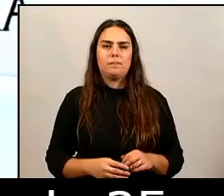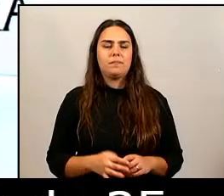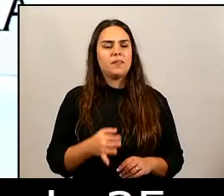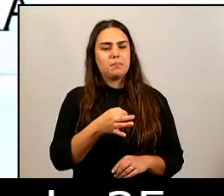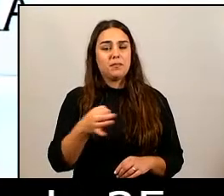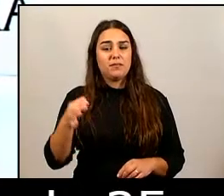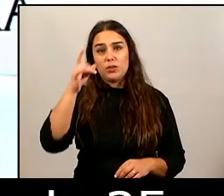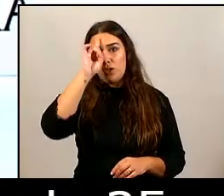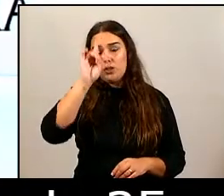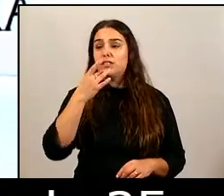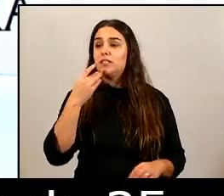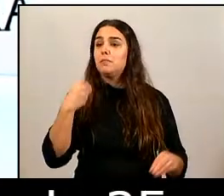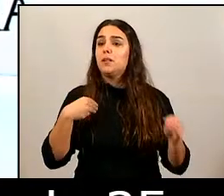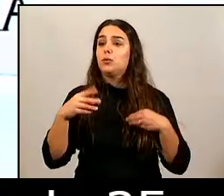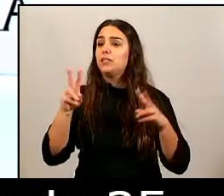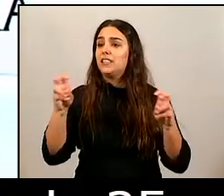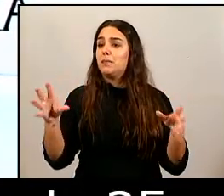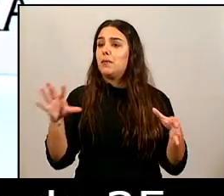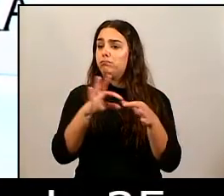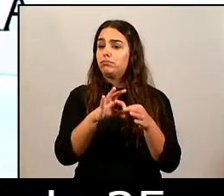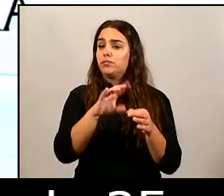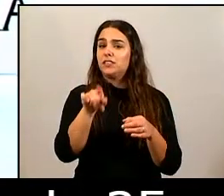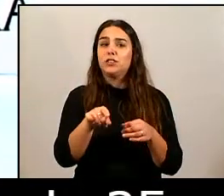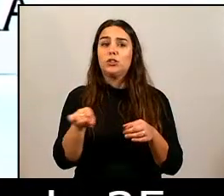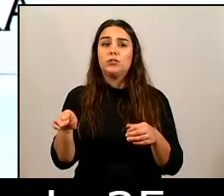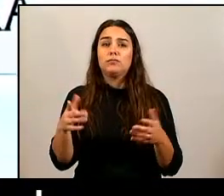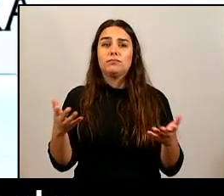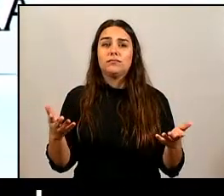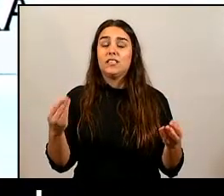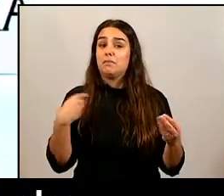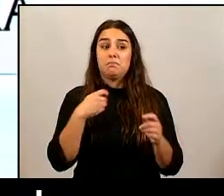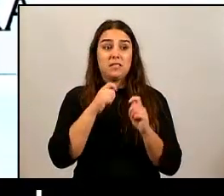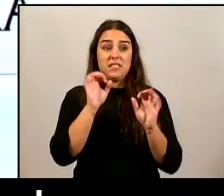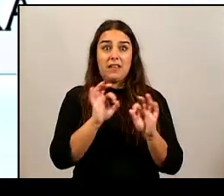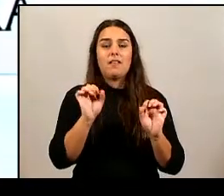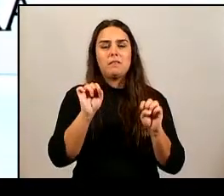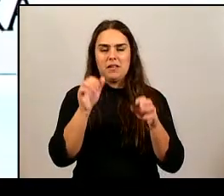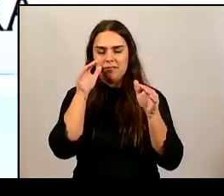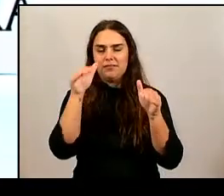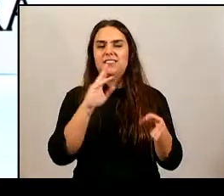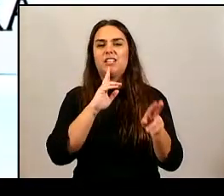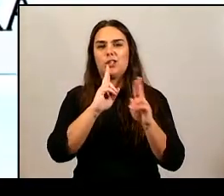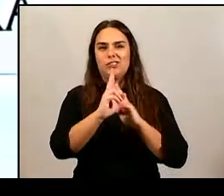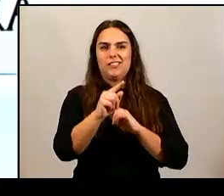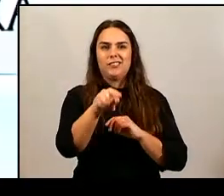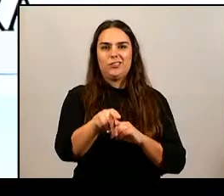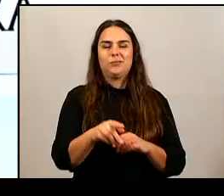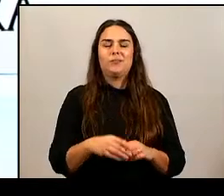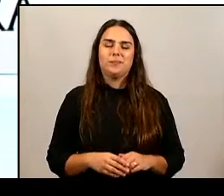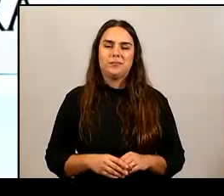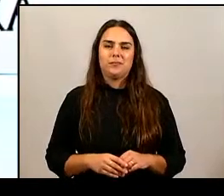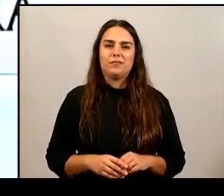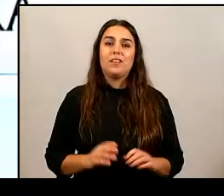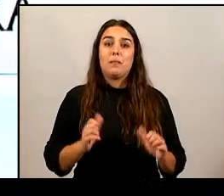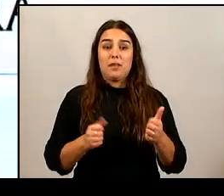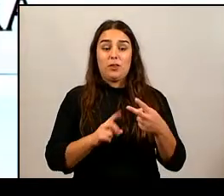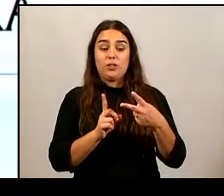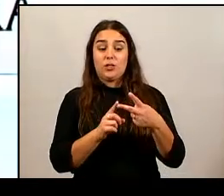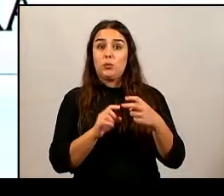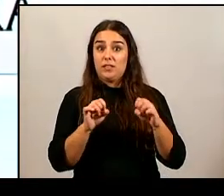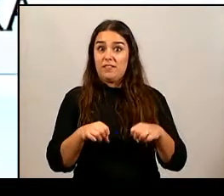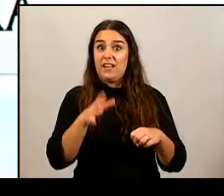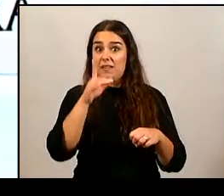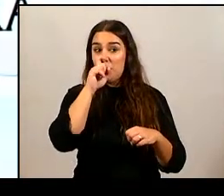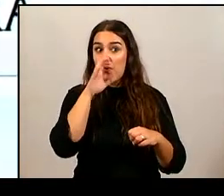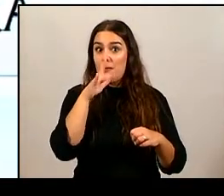sé si hay alguna pregunta sobre la rueda de prensa. ¿No? Pues entonces le contesto. Empiezo por la segunda, que es de la que me acuerdo